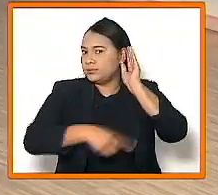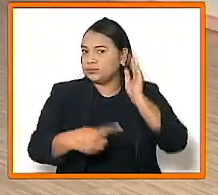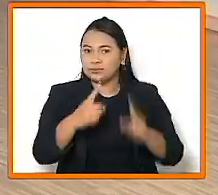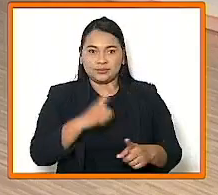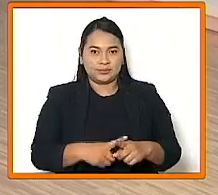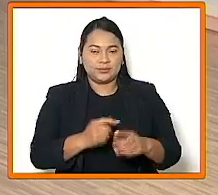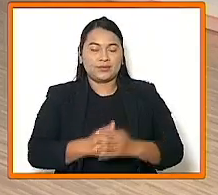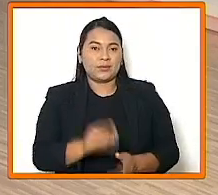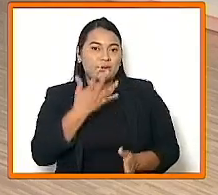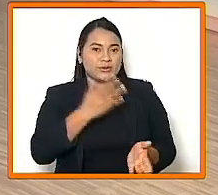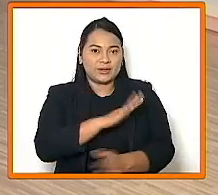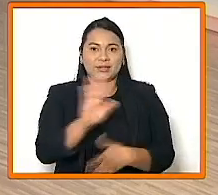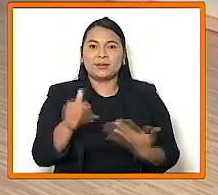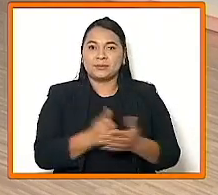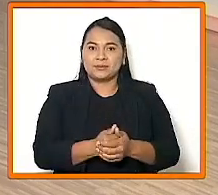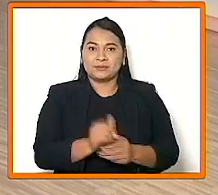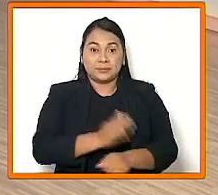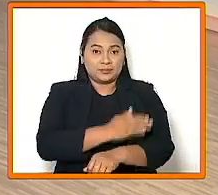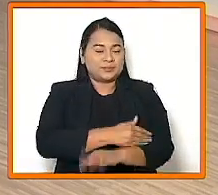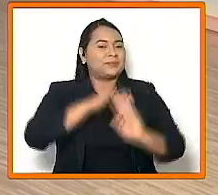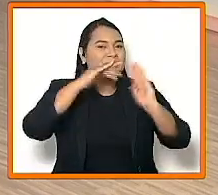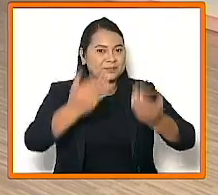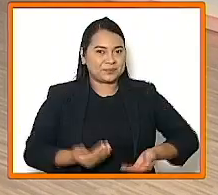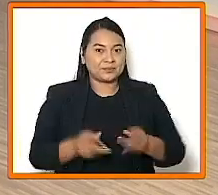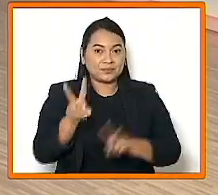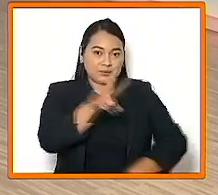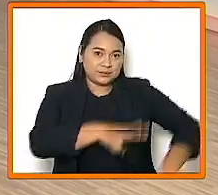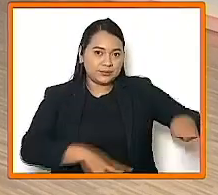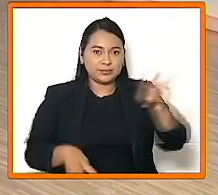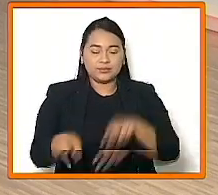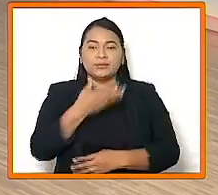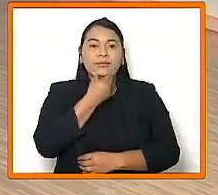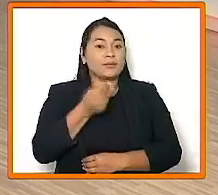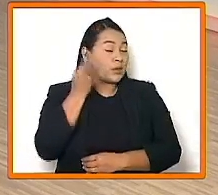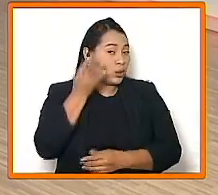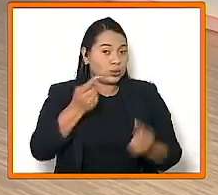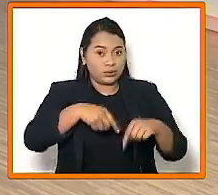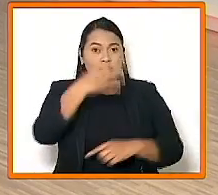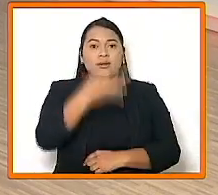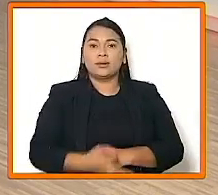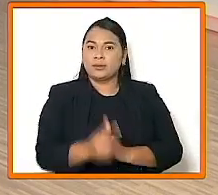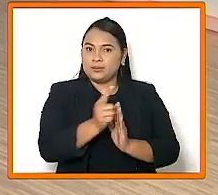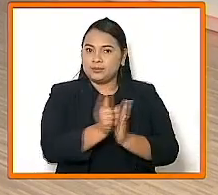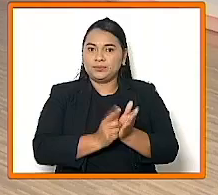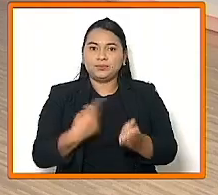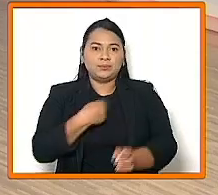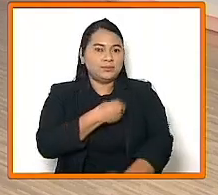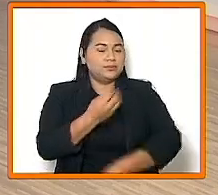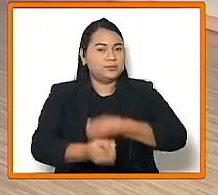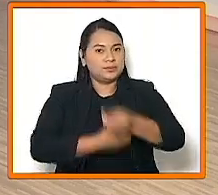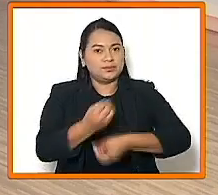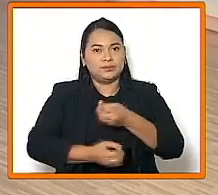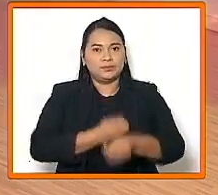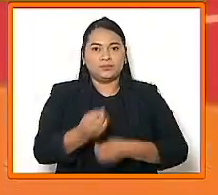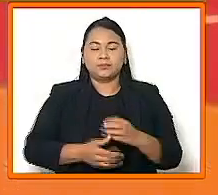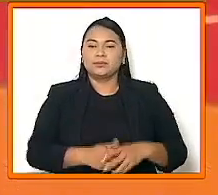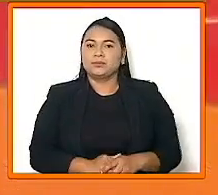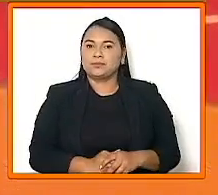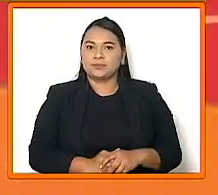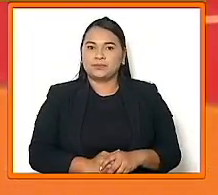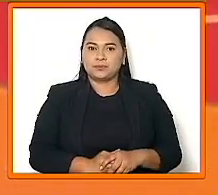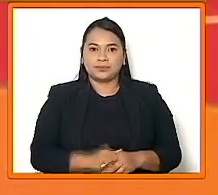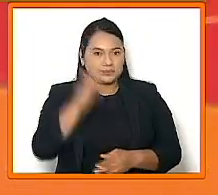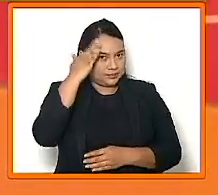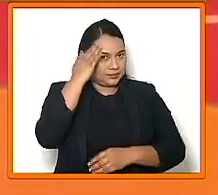Multi X, te deseo suerte. Pero antes damos la bienvenida a nuestro auditor y notario que están para certificar cada uno de nuestros sorteos. La